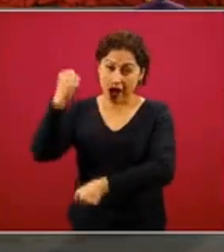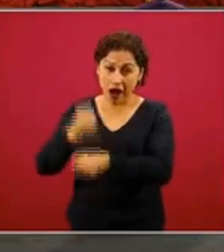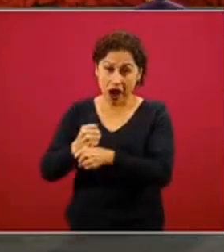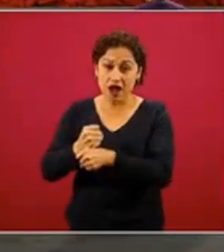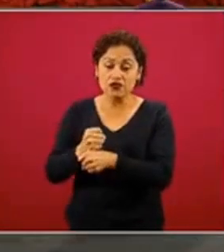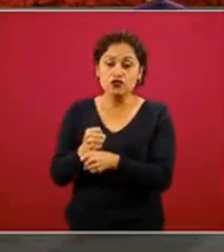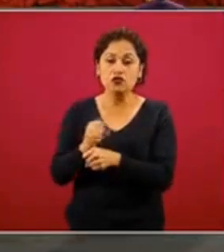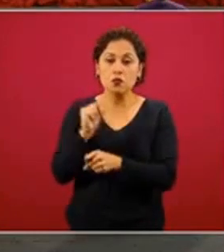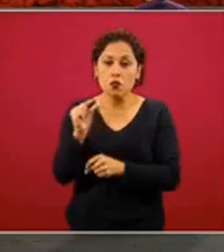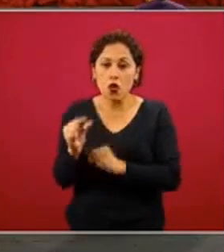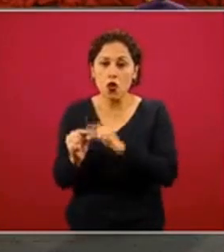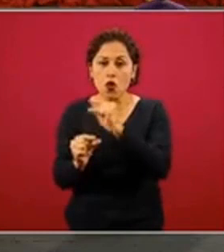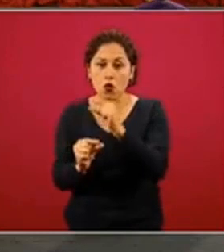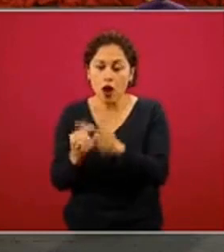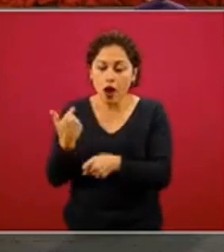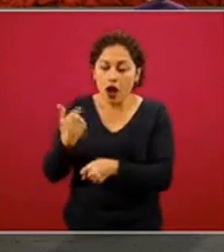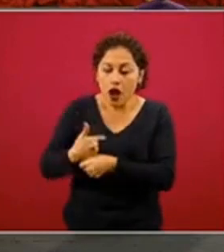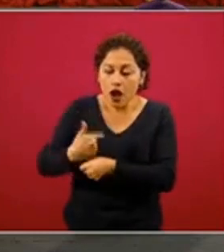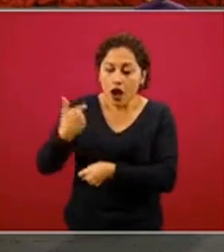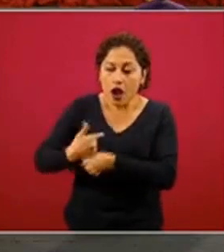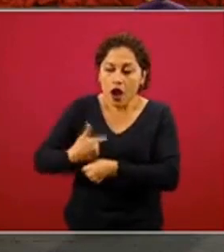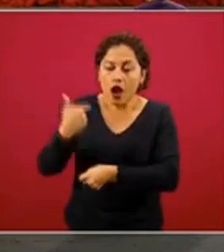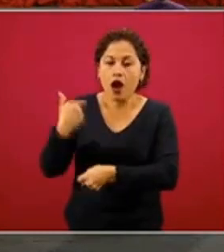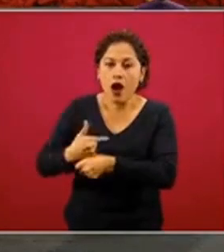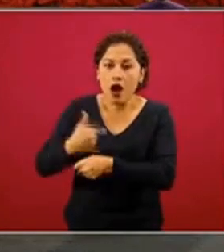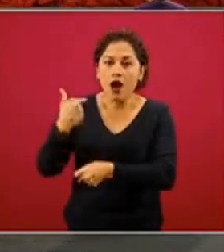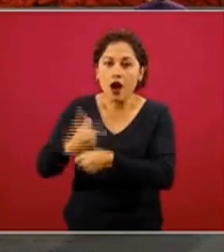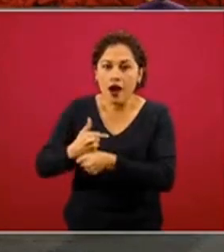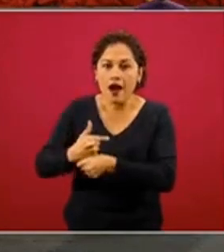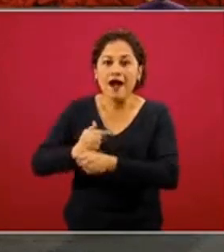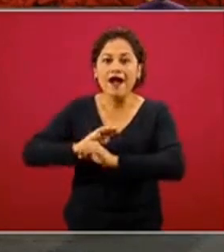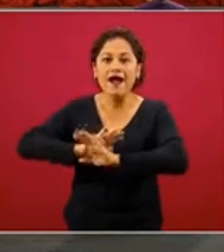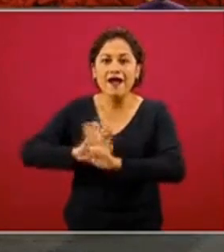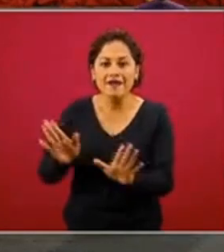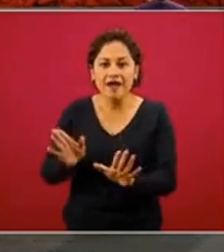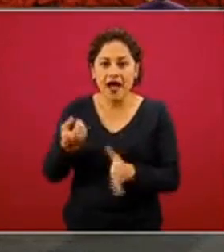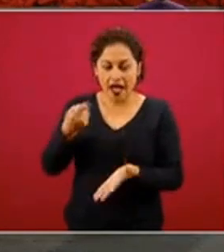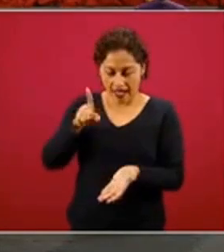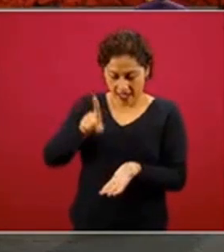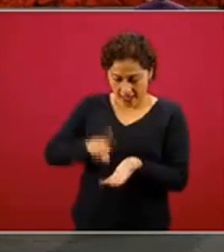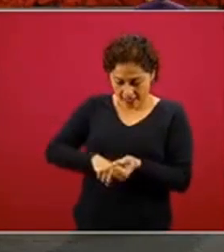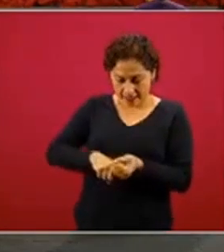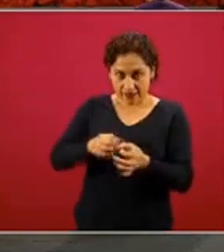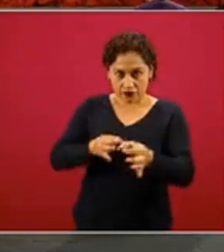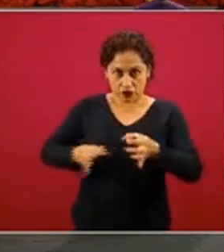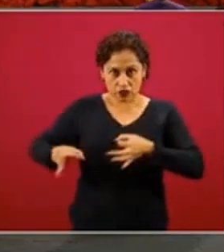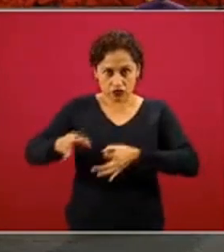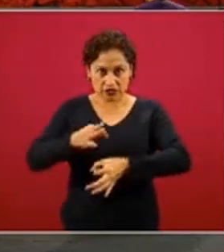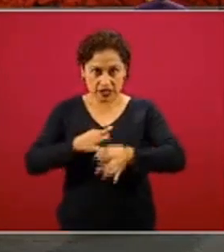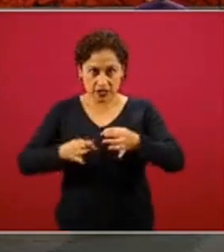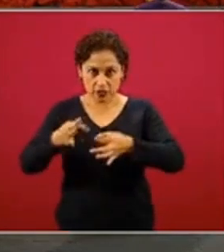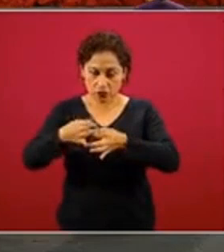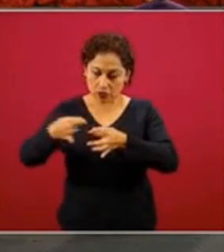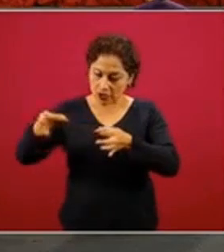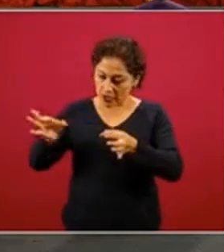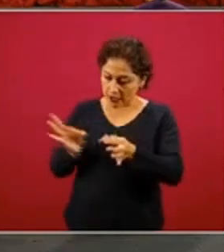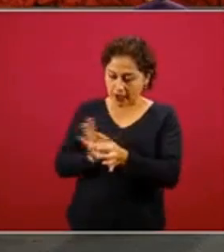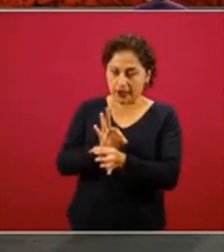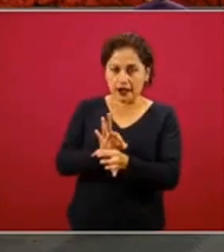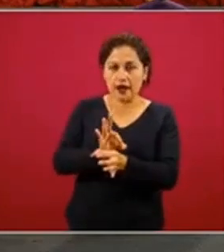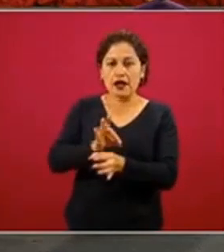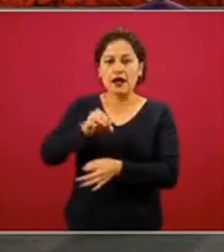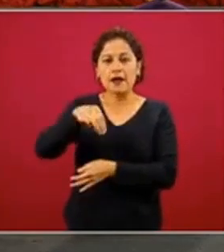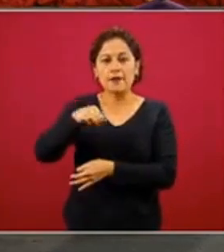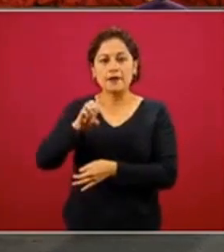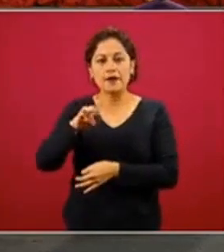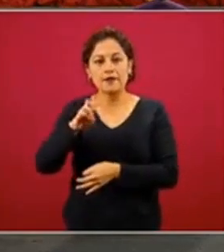es una proteína que está aquí en la membrana. En la membrana están muy localizadas, que se llama ECA2.